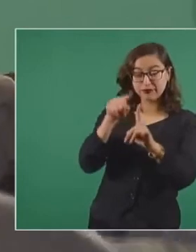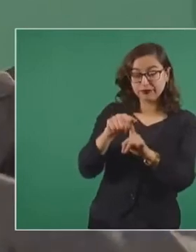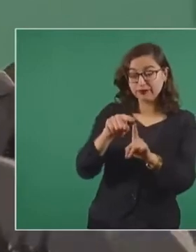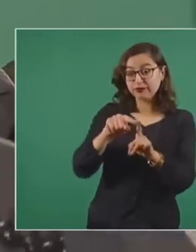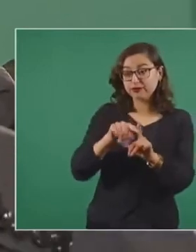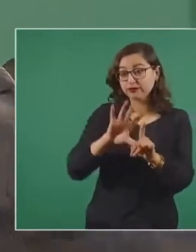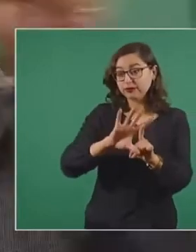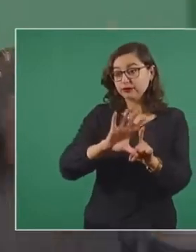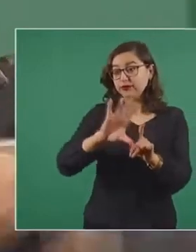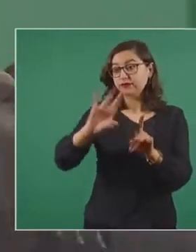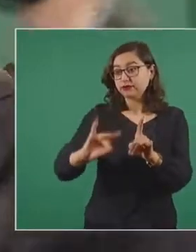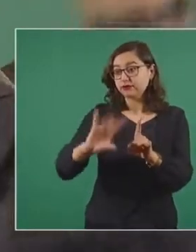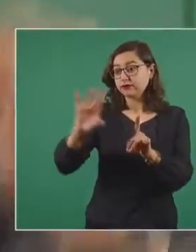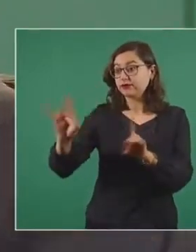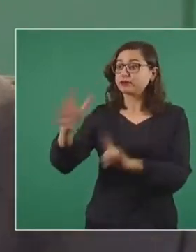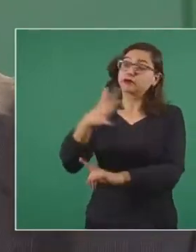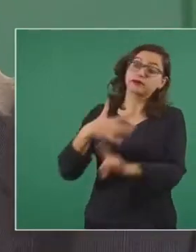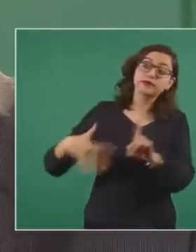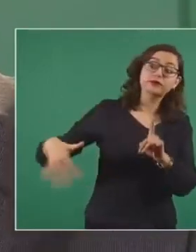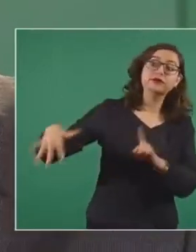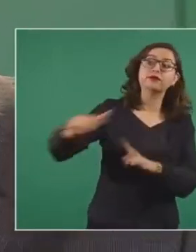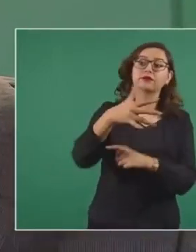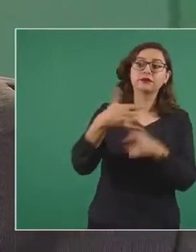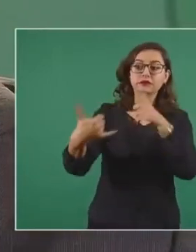sino de todo su entorno.